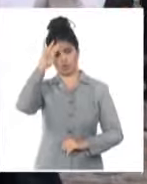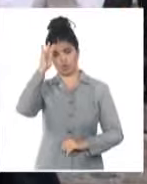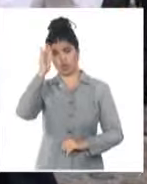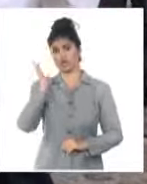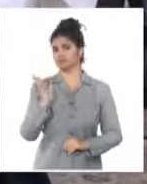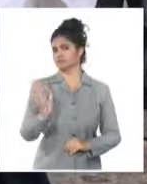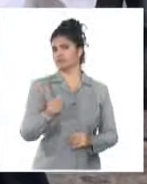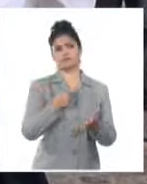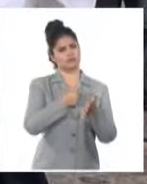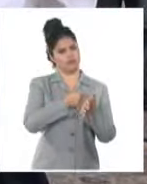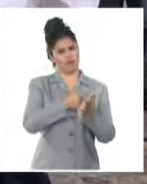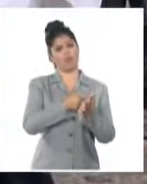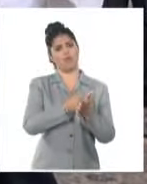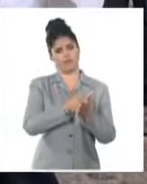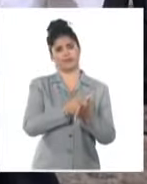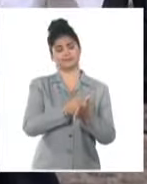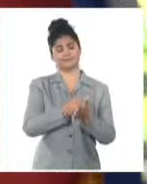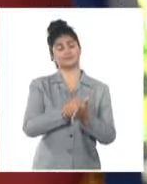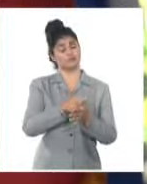estos momentos de dolor.